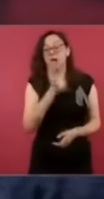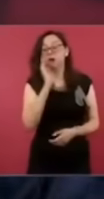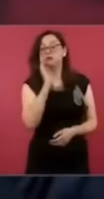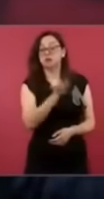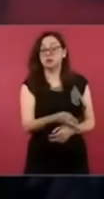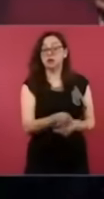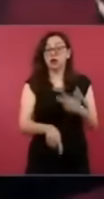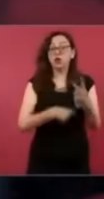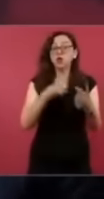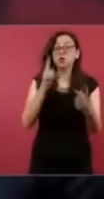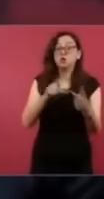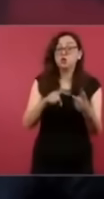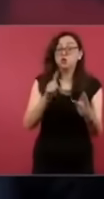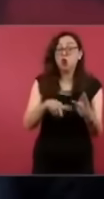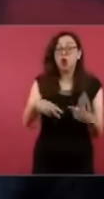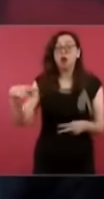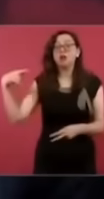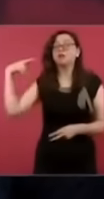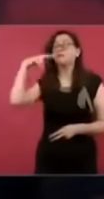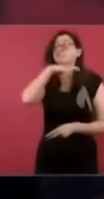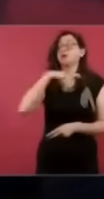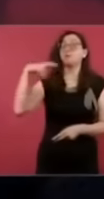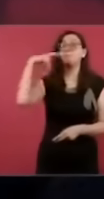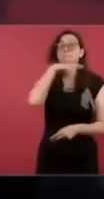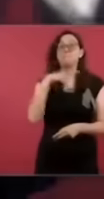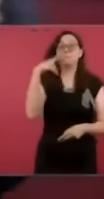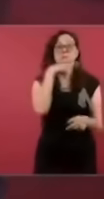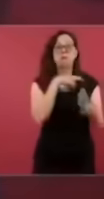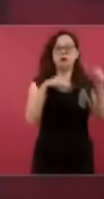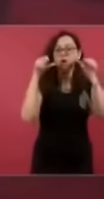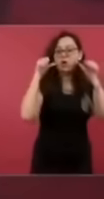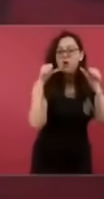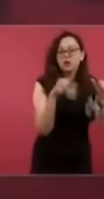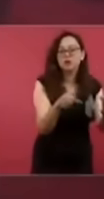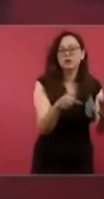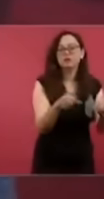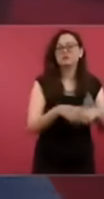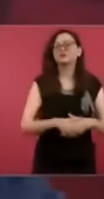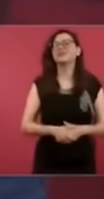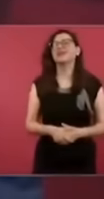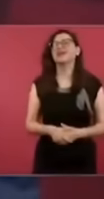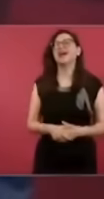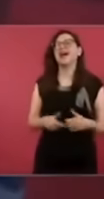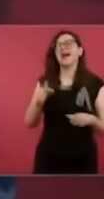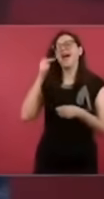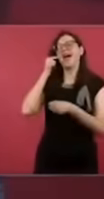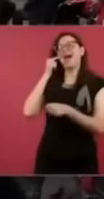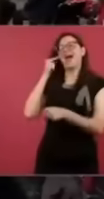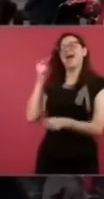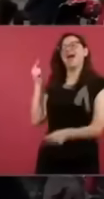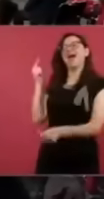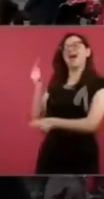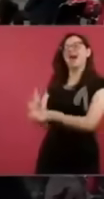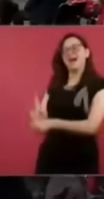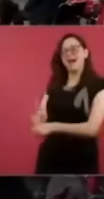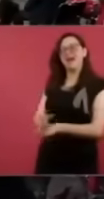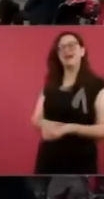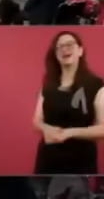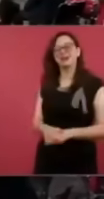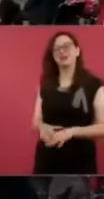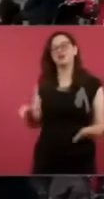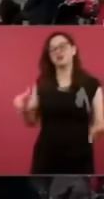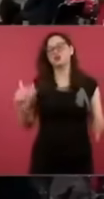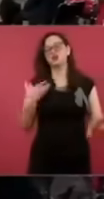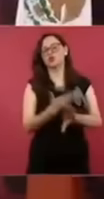y ahora pues ya se sabe que es una especie de venganza en contra